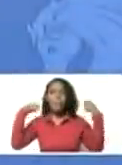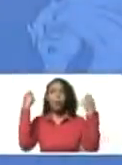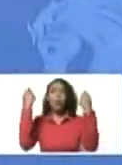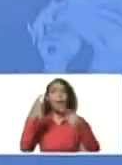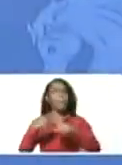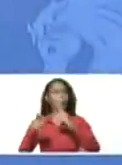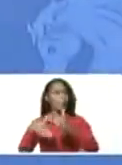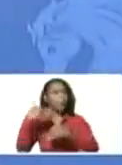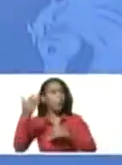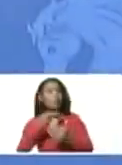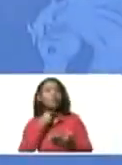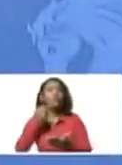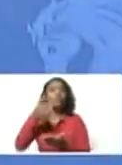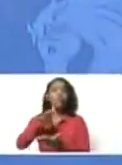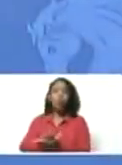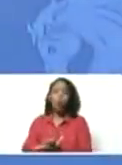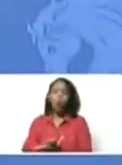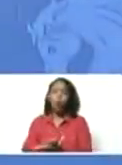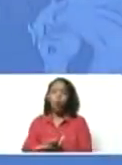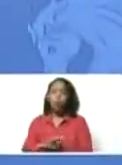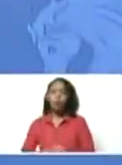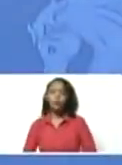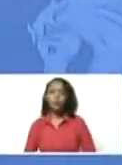de que partió,